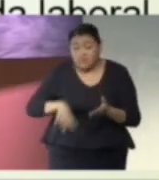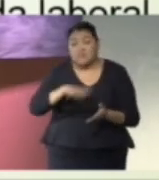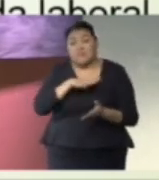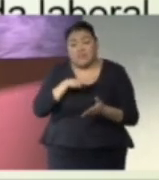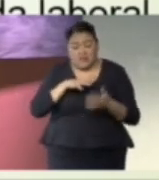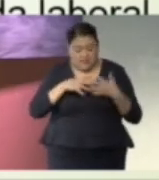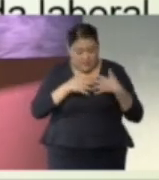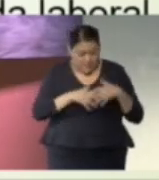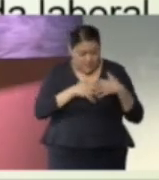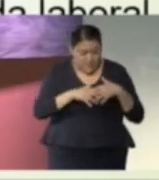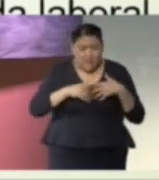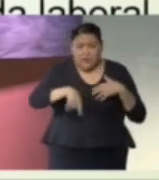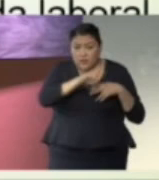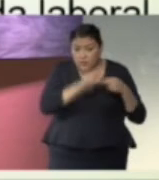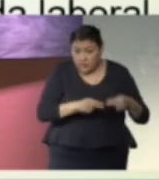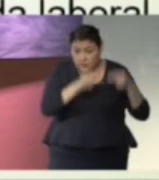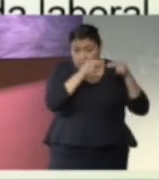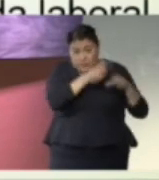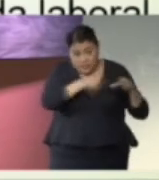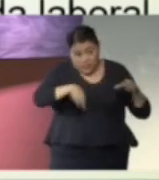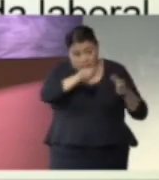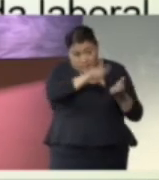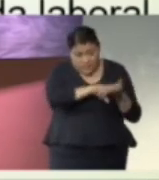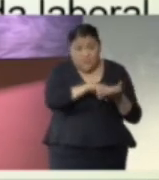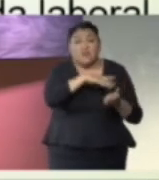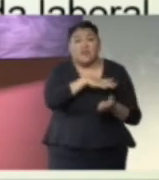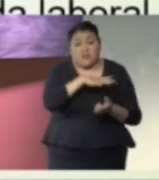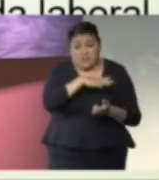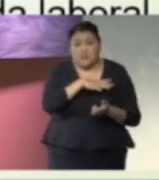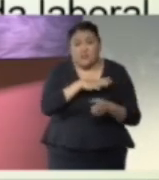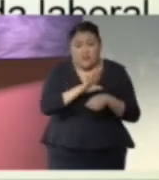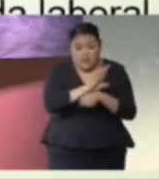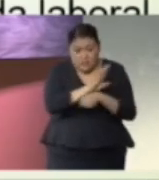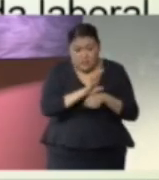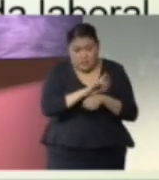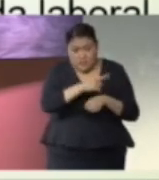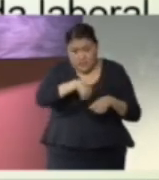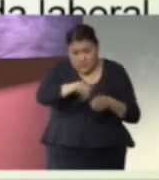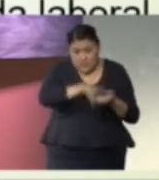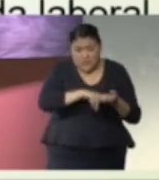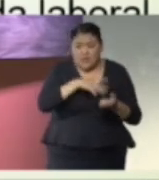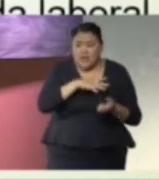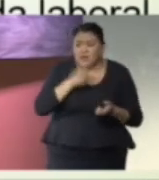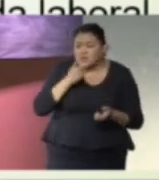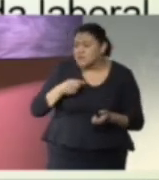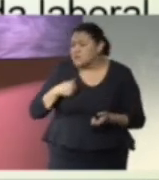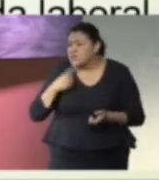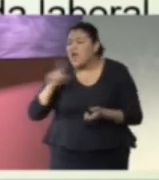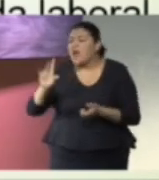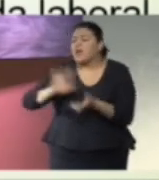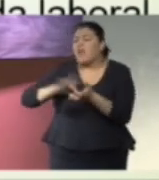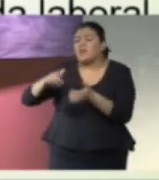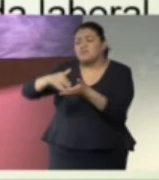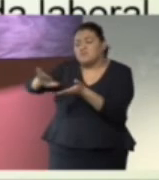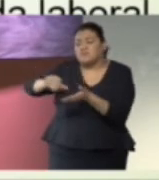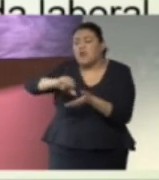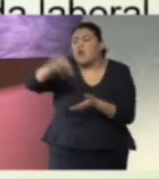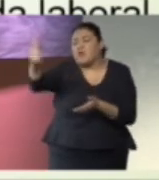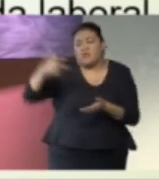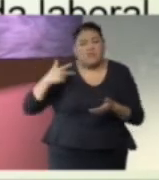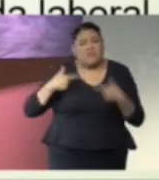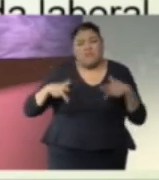¿sí?, que cuentan con todas las condiciones para poder decir: tú ya no vas a trabajar aquí,